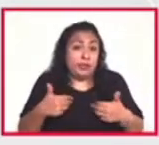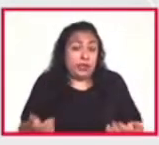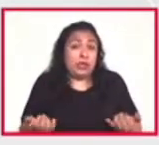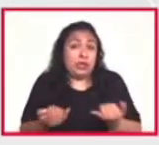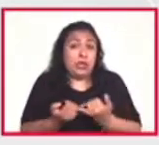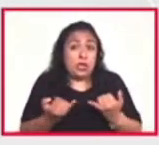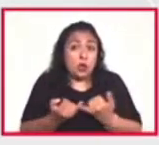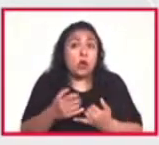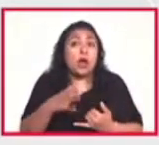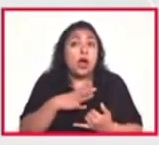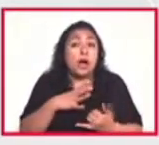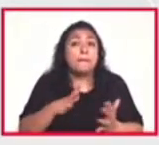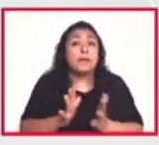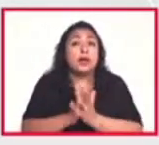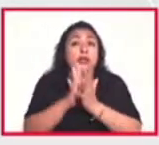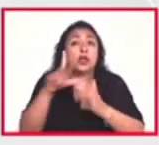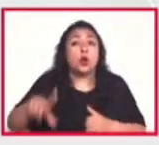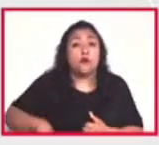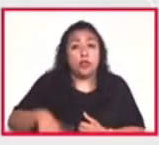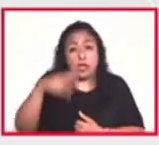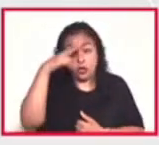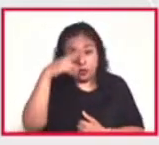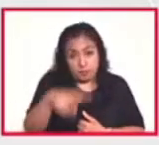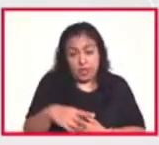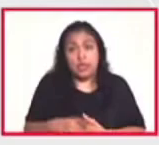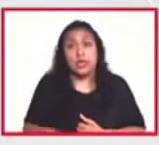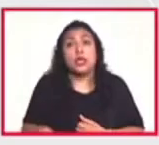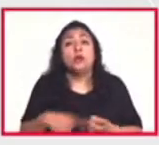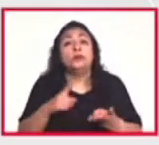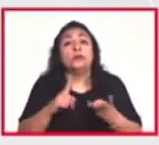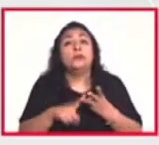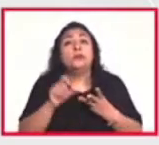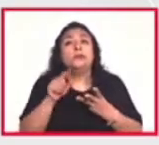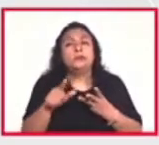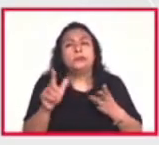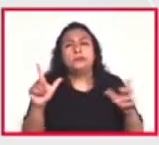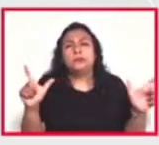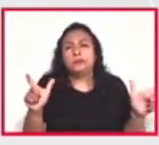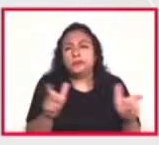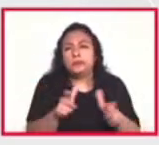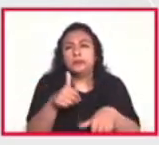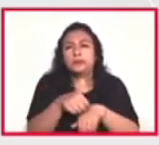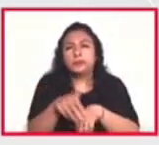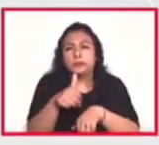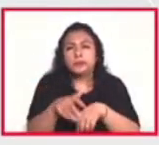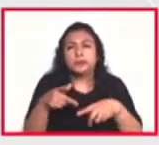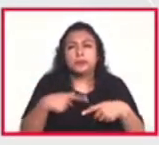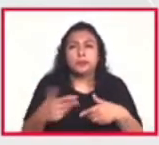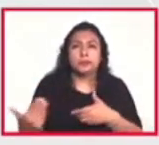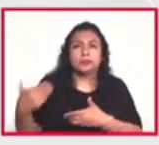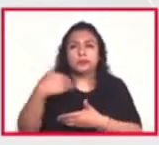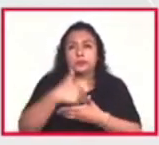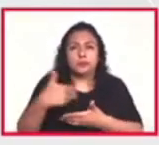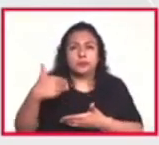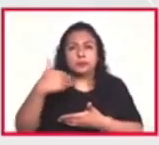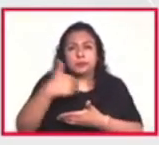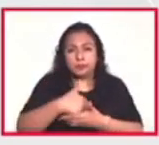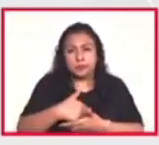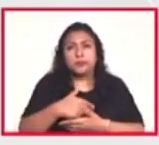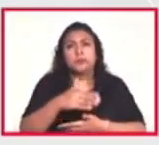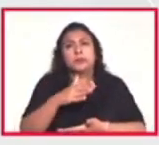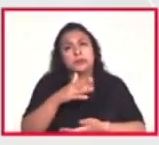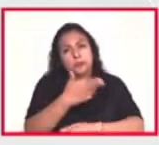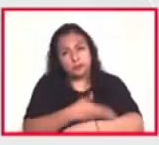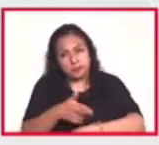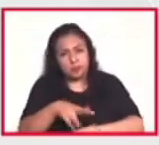cuenta con la colaboración del gobierno mexicano, y la reducción del número de inmigrantes documentados e indocumentados en